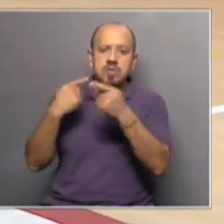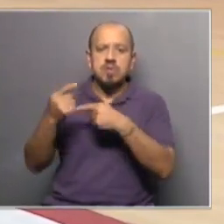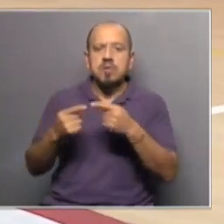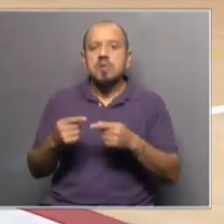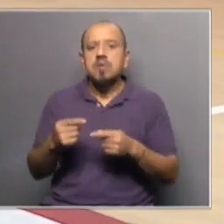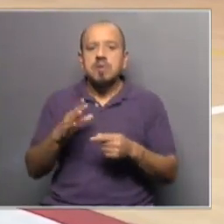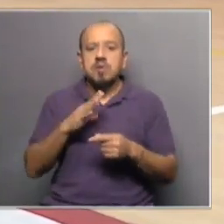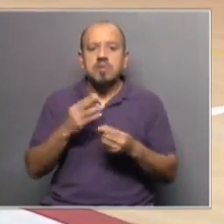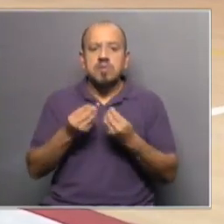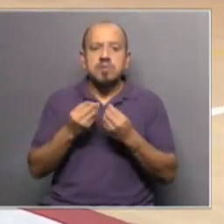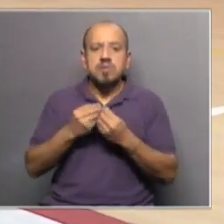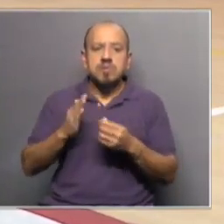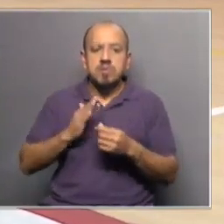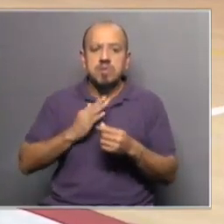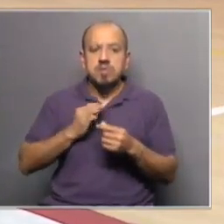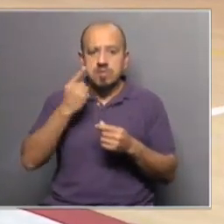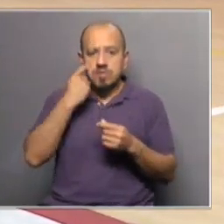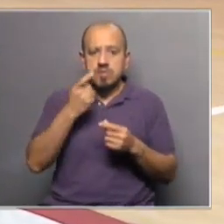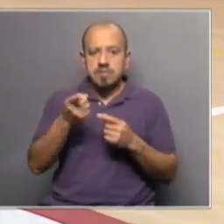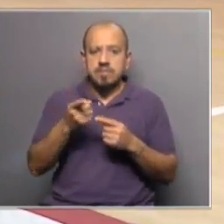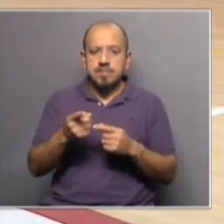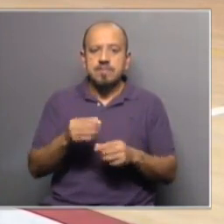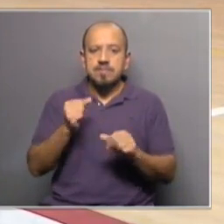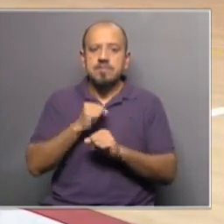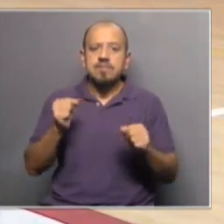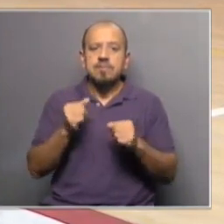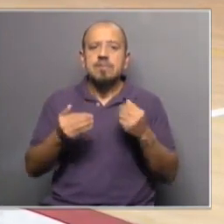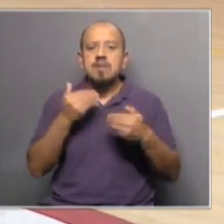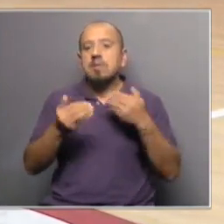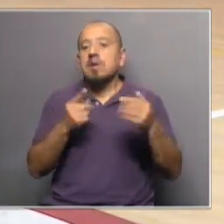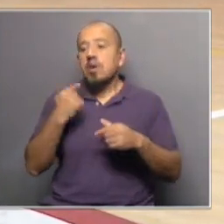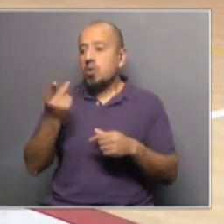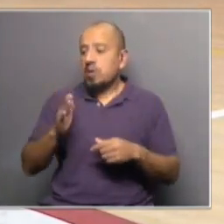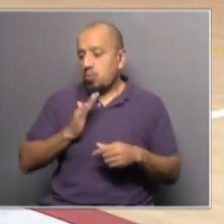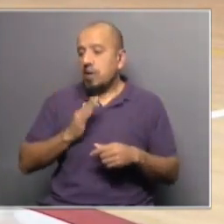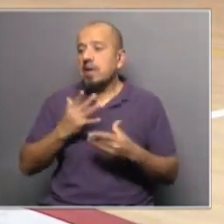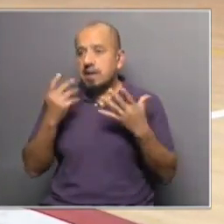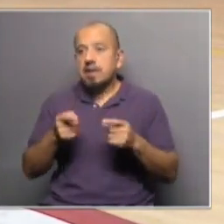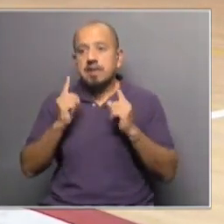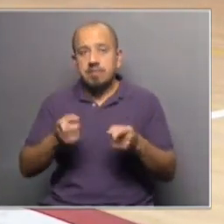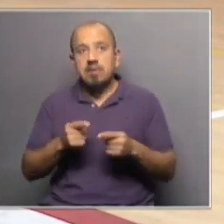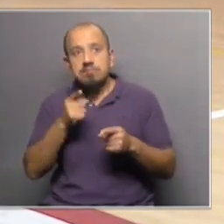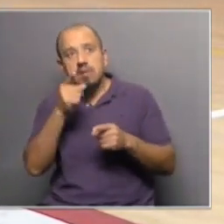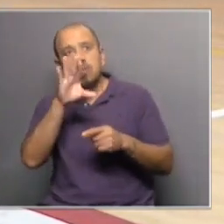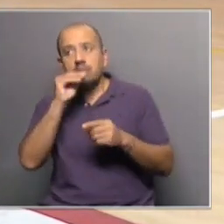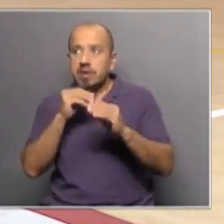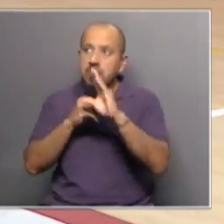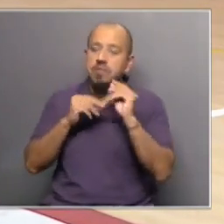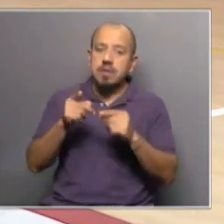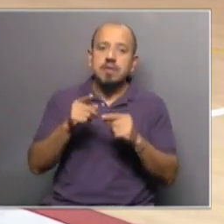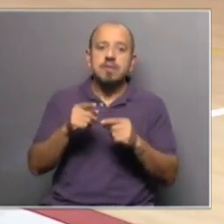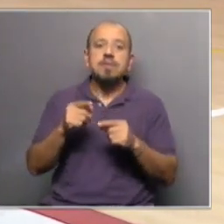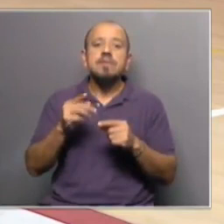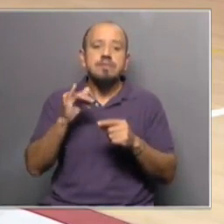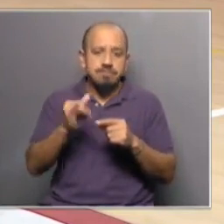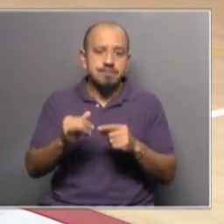ahora. Y ya se está notando, y creo que también puede ser un puntapié para que otras animen a tomar partida también en los planteles mayores. Si bien